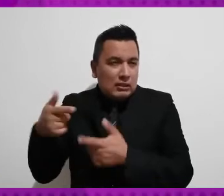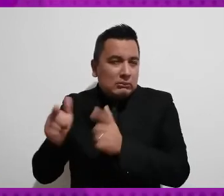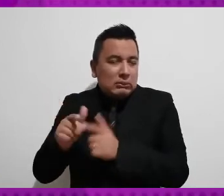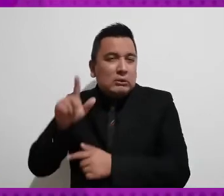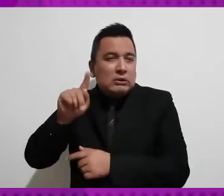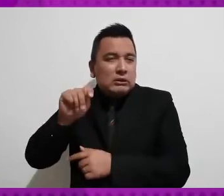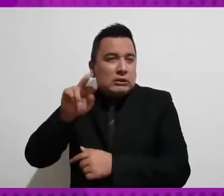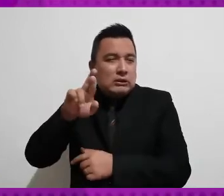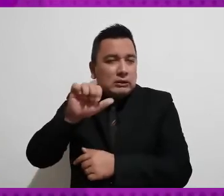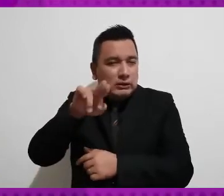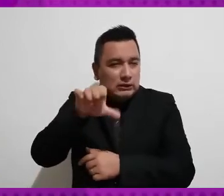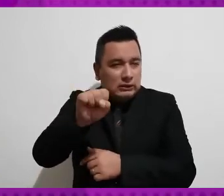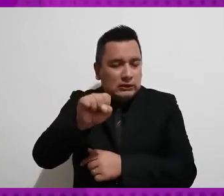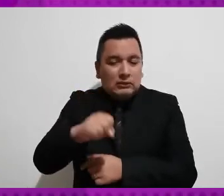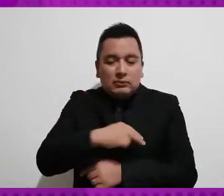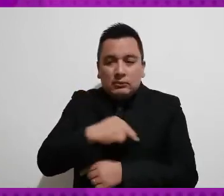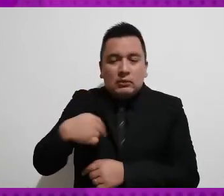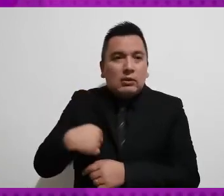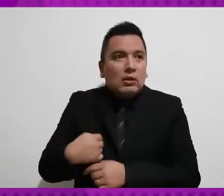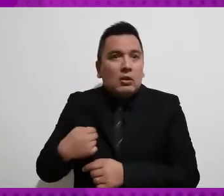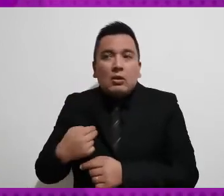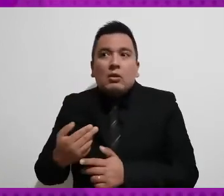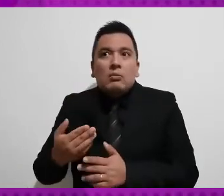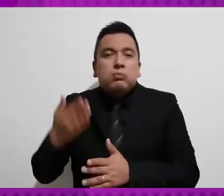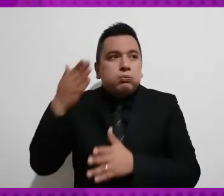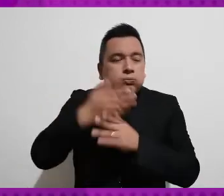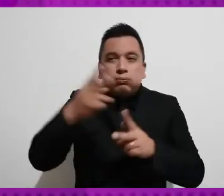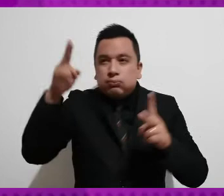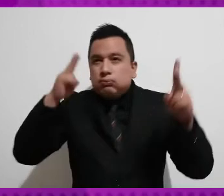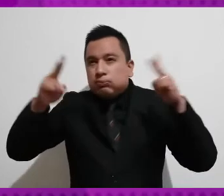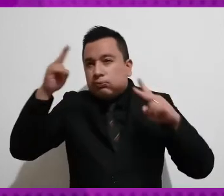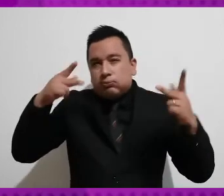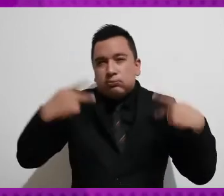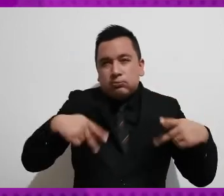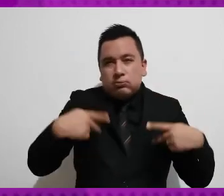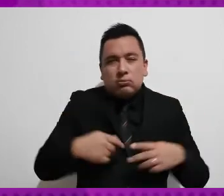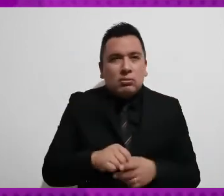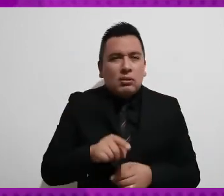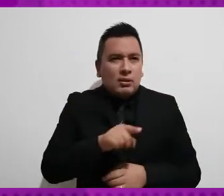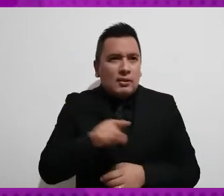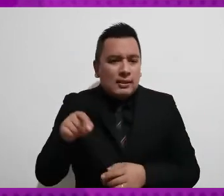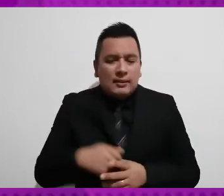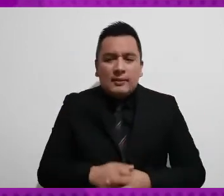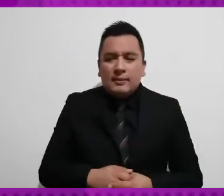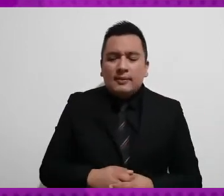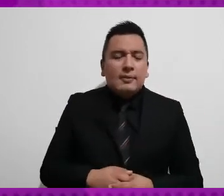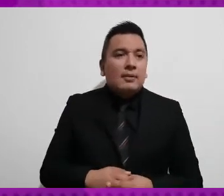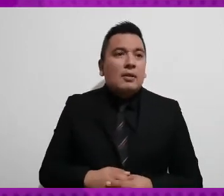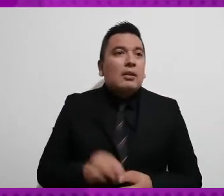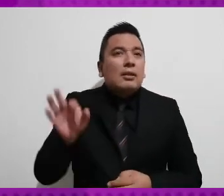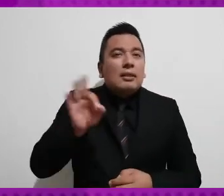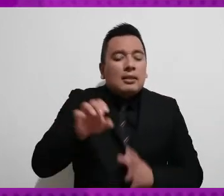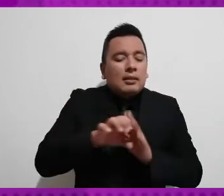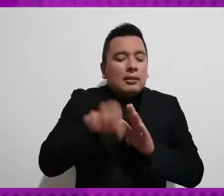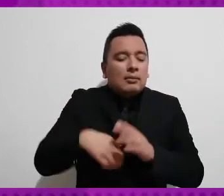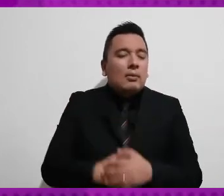capacitación electoral, nosotros salimos a visitar ciudadanas y ciudadanos que resultan insaculados. Para el pasado proceso